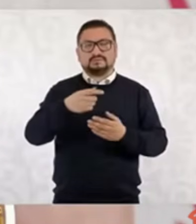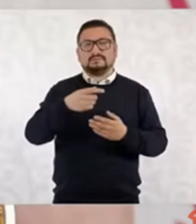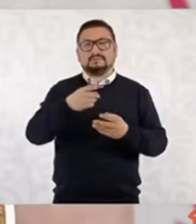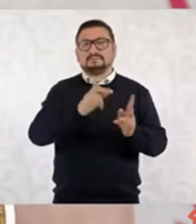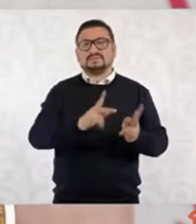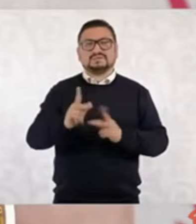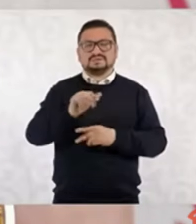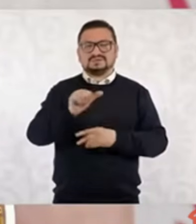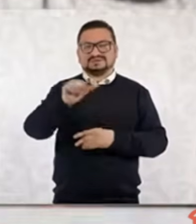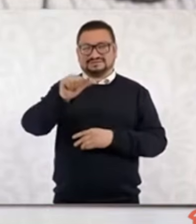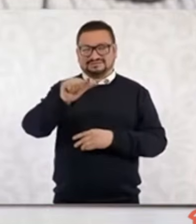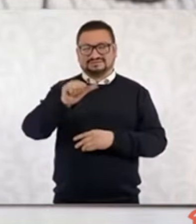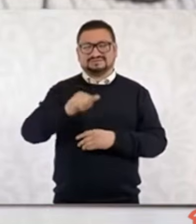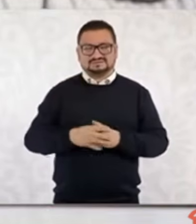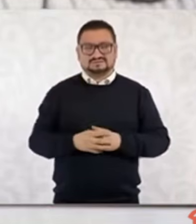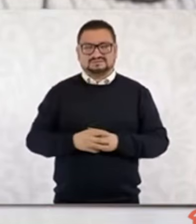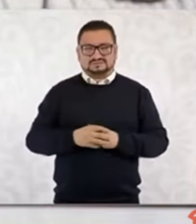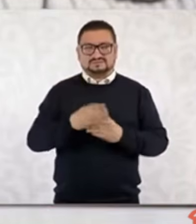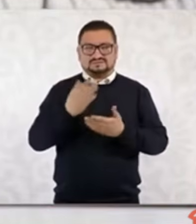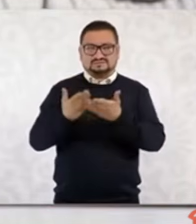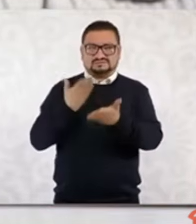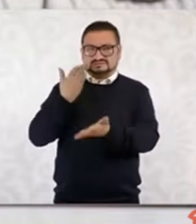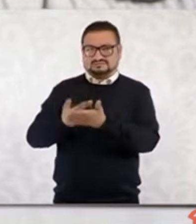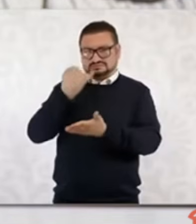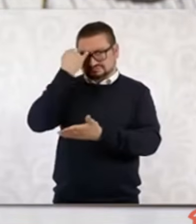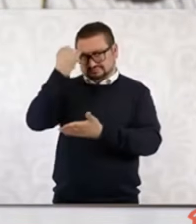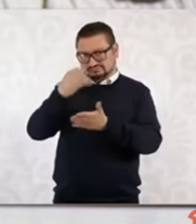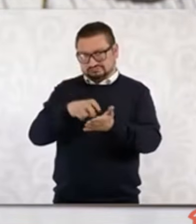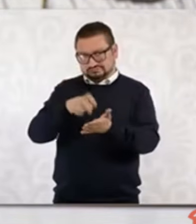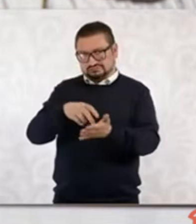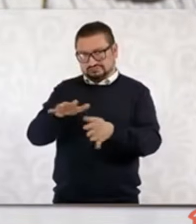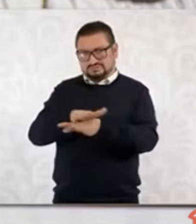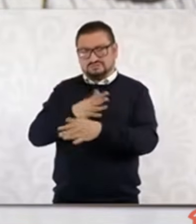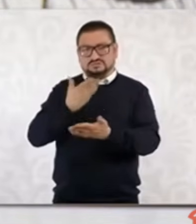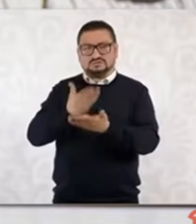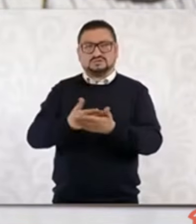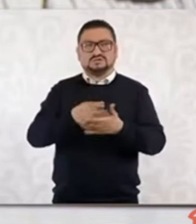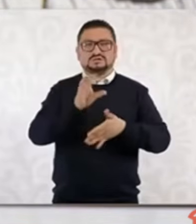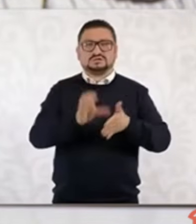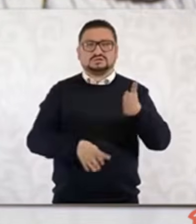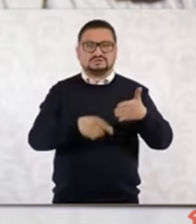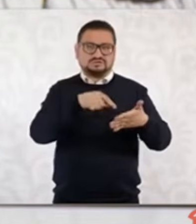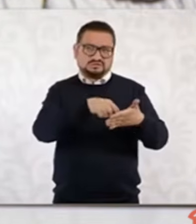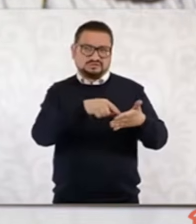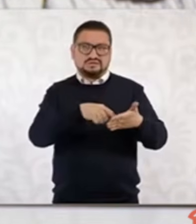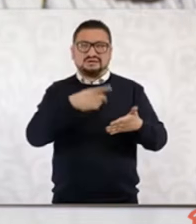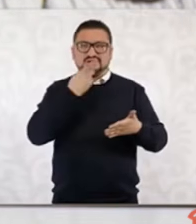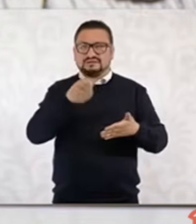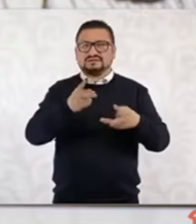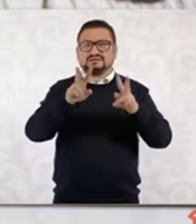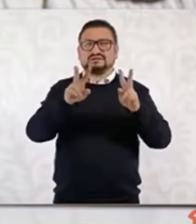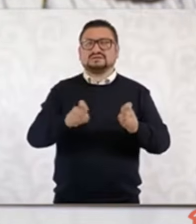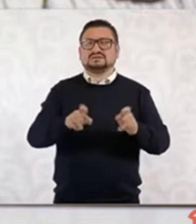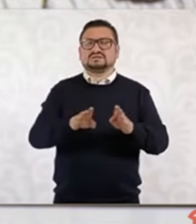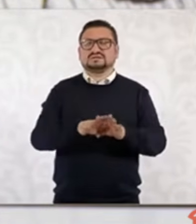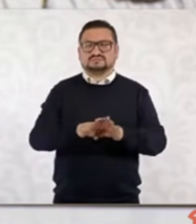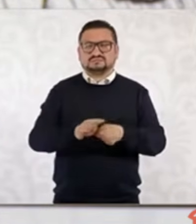mandé de reforma electoral, un capítulo muy importante tenía que ver con